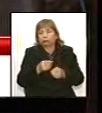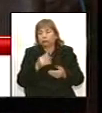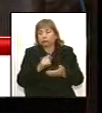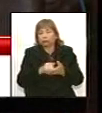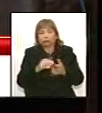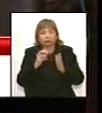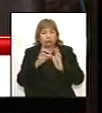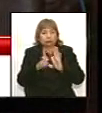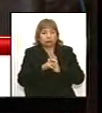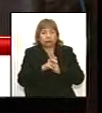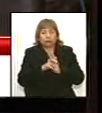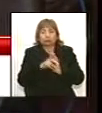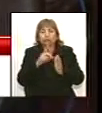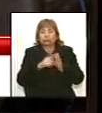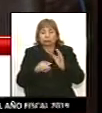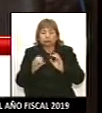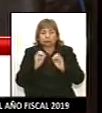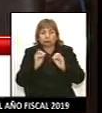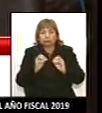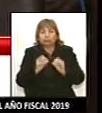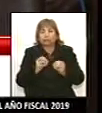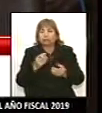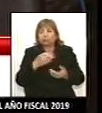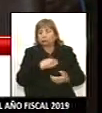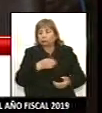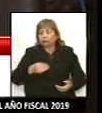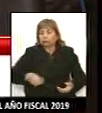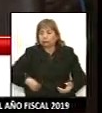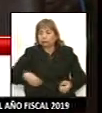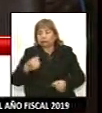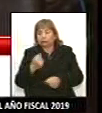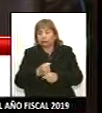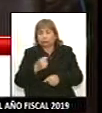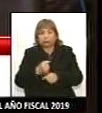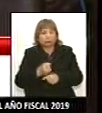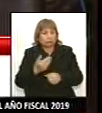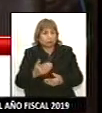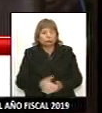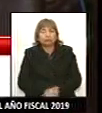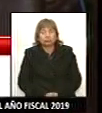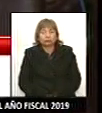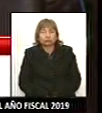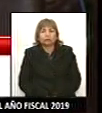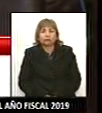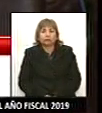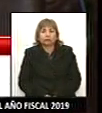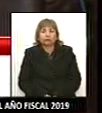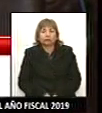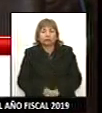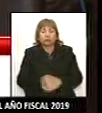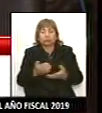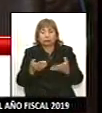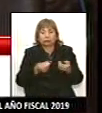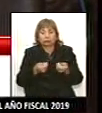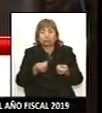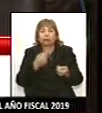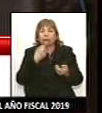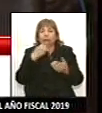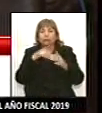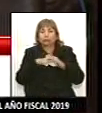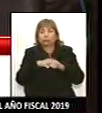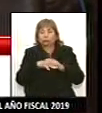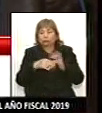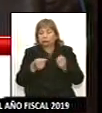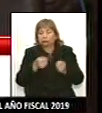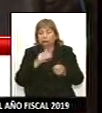presente ley, la misma que será efectivizada a través del Ministerio de Trabajo y Promoción del Empleo. La presente disposición entra en